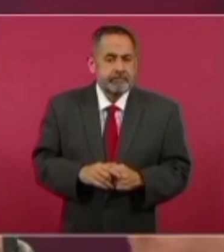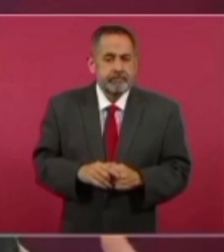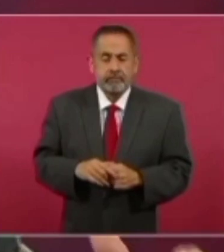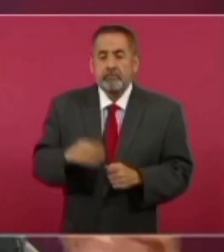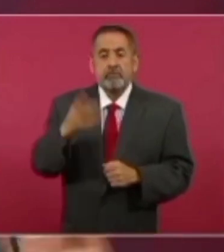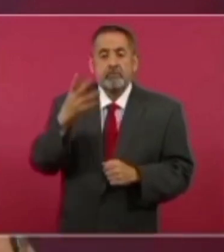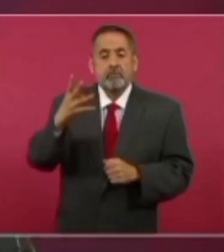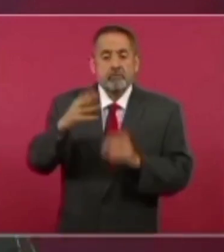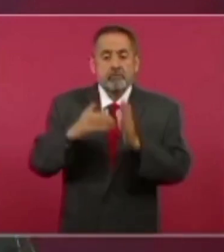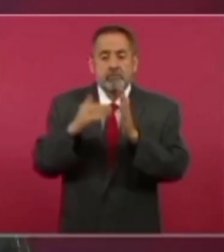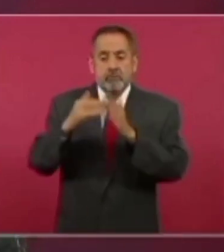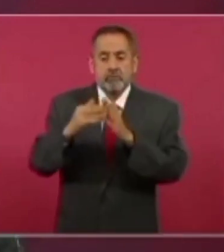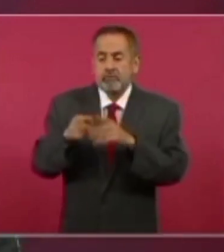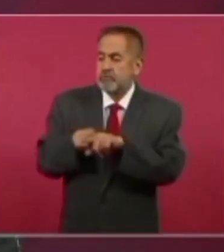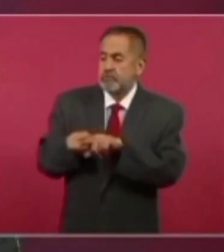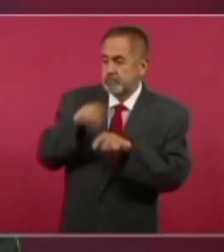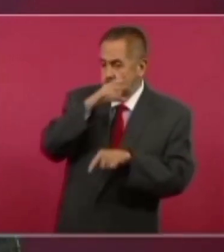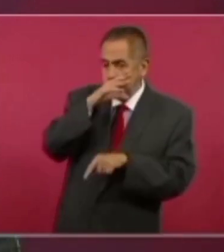cubanos.